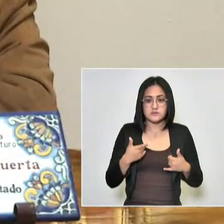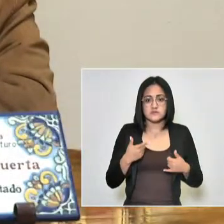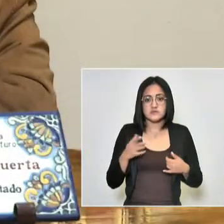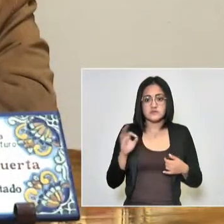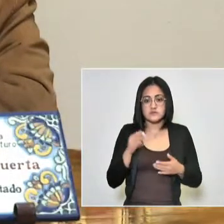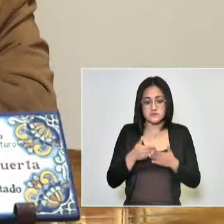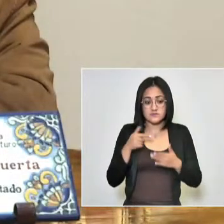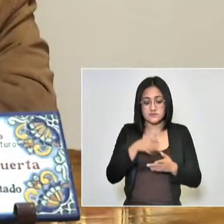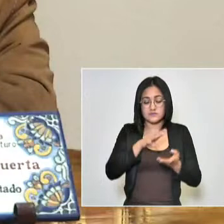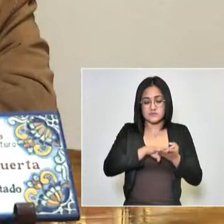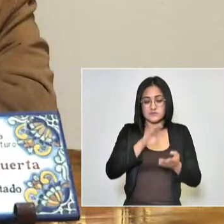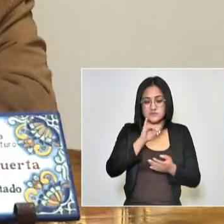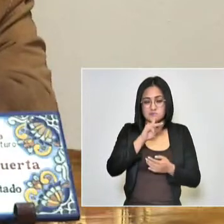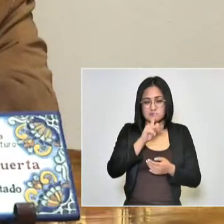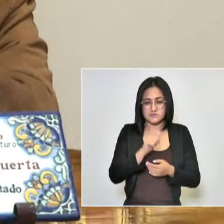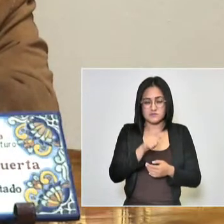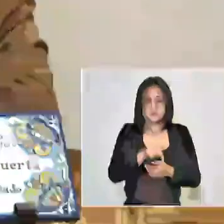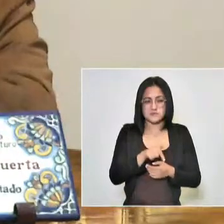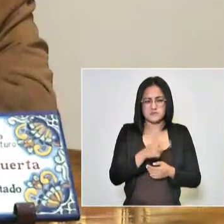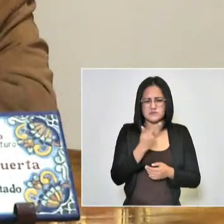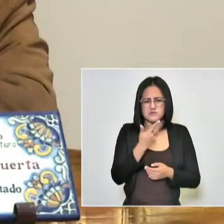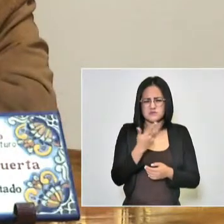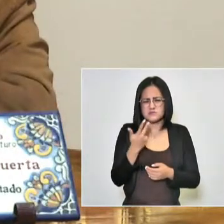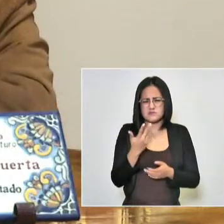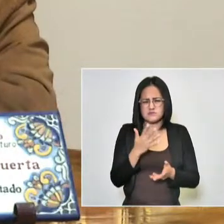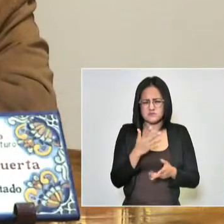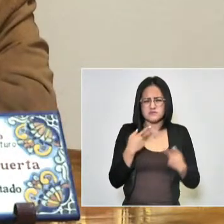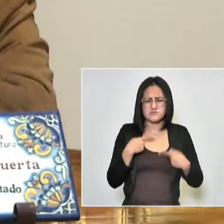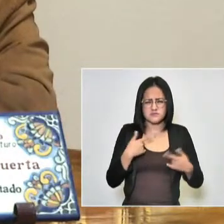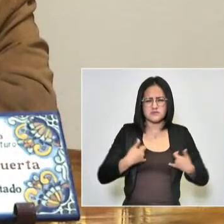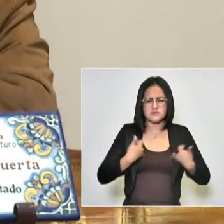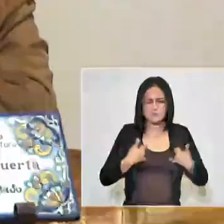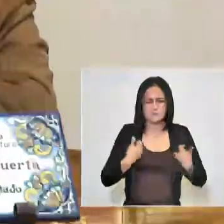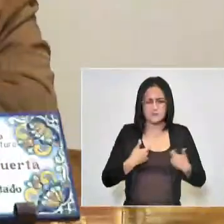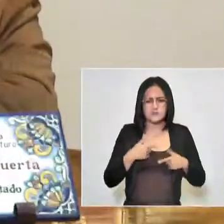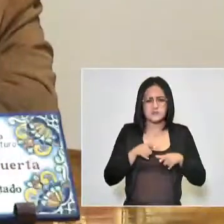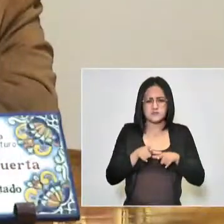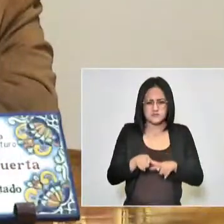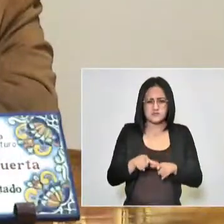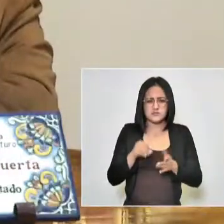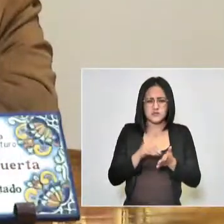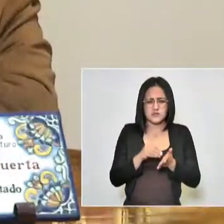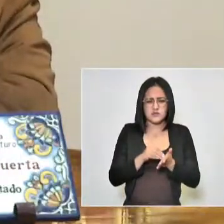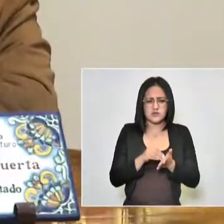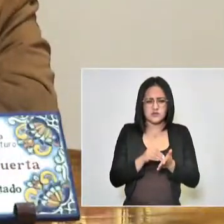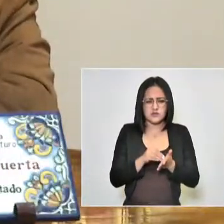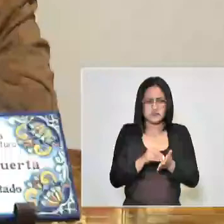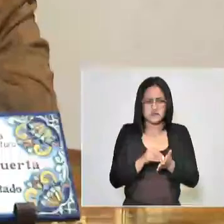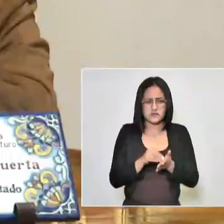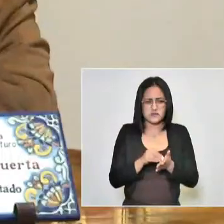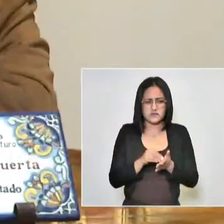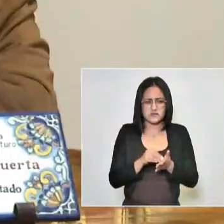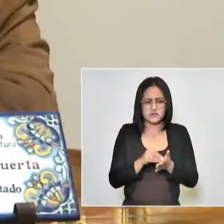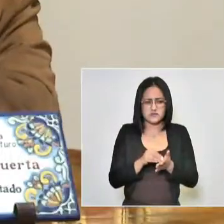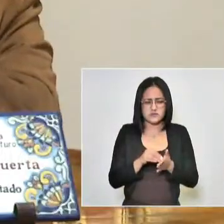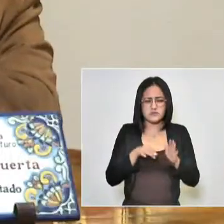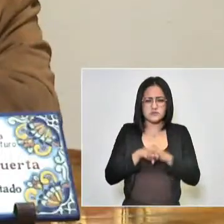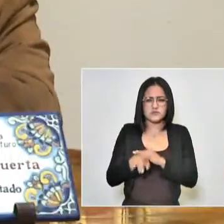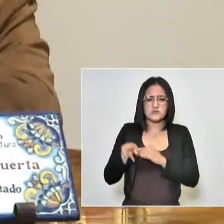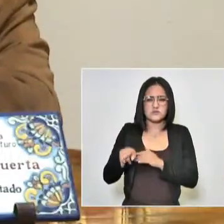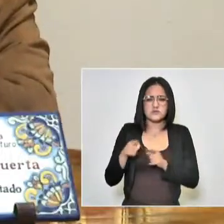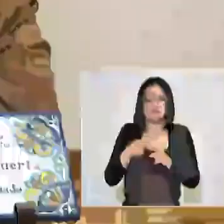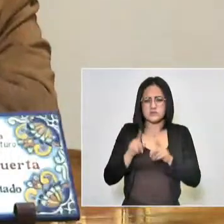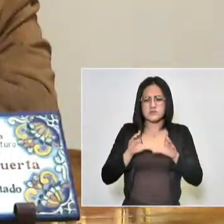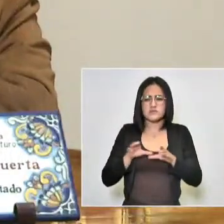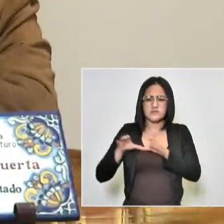que estaban en el CIEPA, 7, 8, siguen en el anexo totalmente